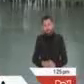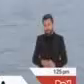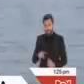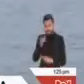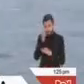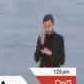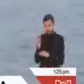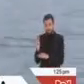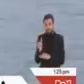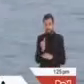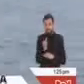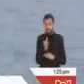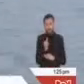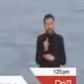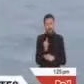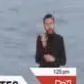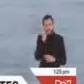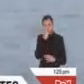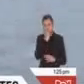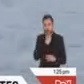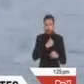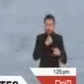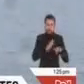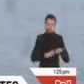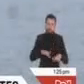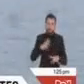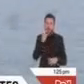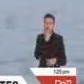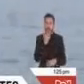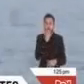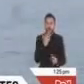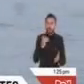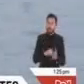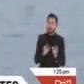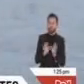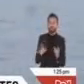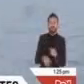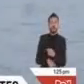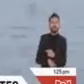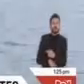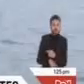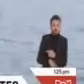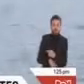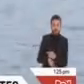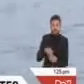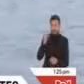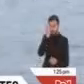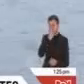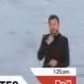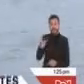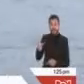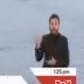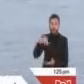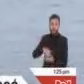su ensenada, la de corrientes tranquilas y agua cálida, terminamos teniendo por casualidad nuestro encuentro más bello. Ahí estaban otra vez las